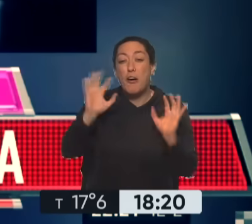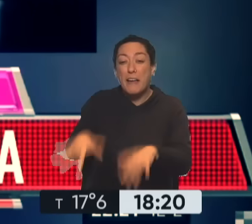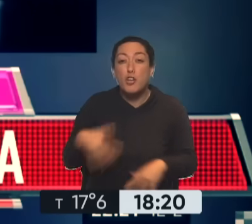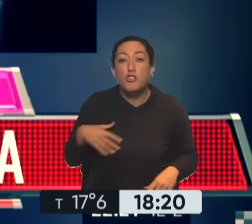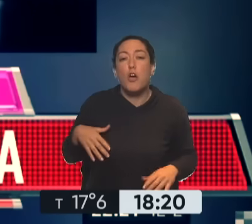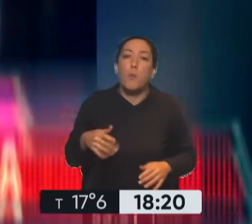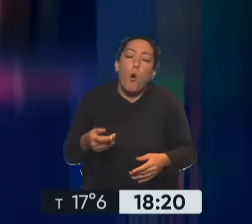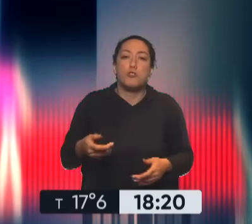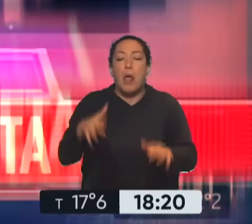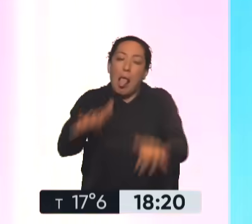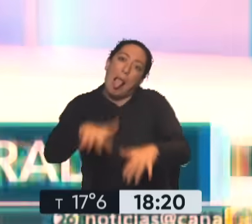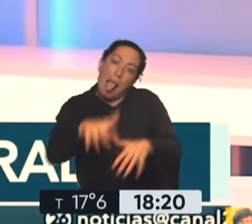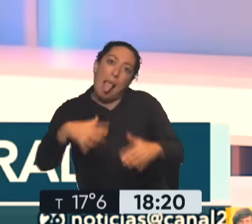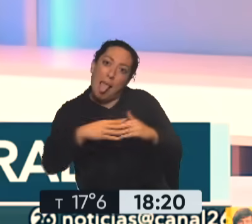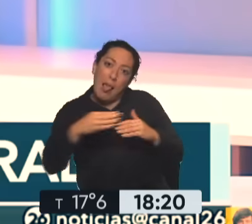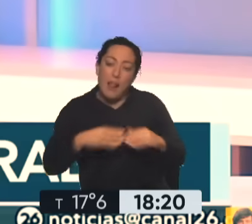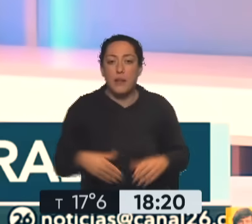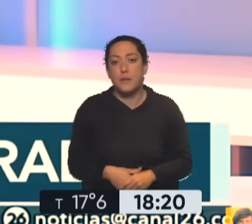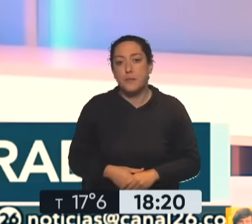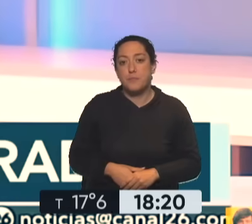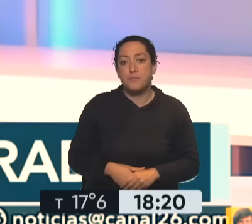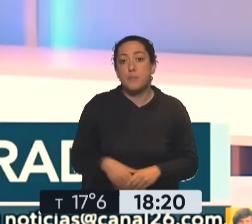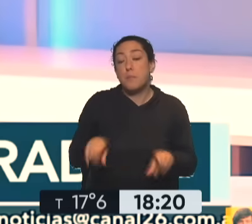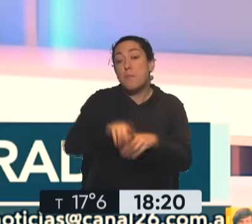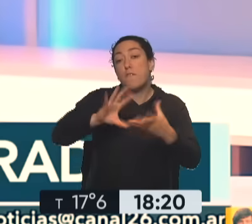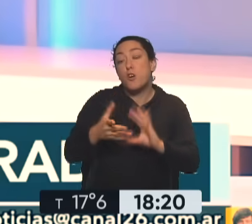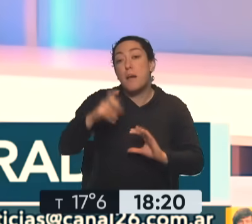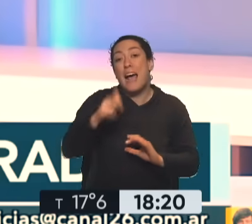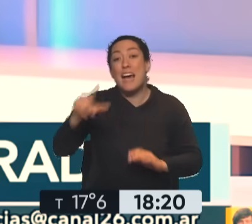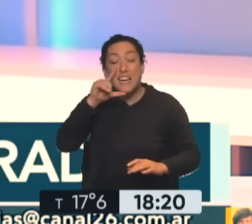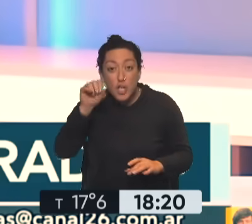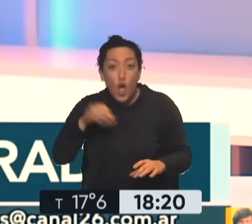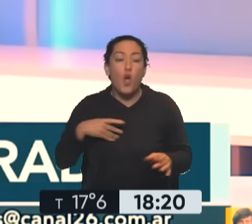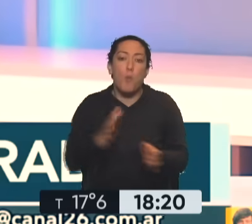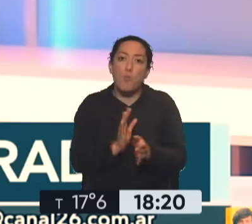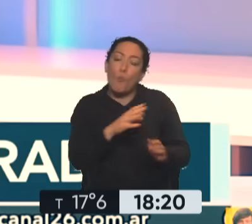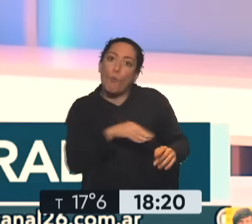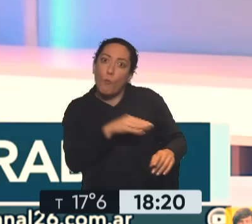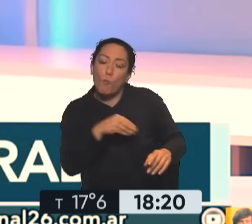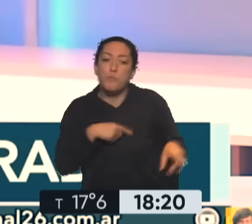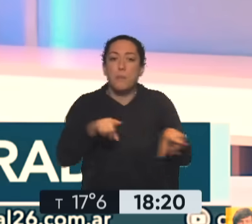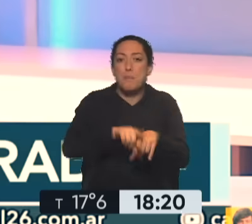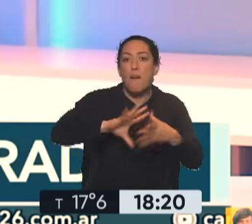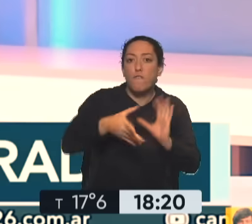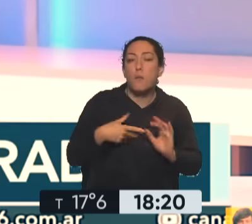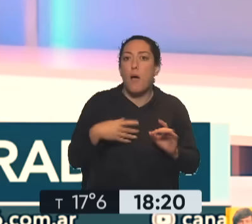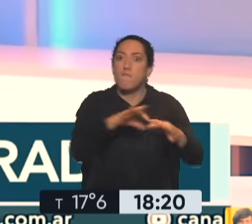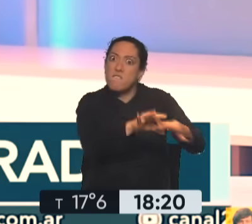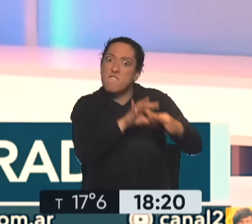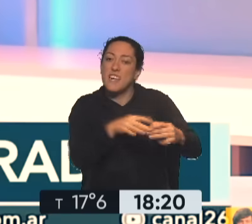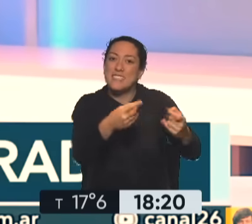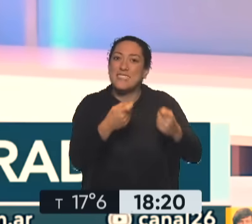arrastrado capaz de hacer cualquier cosa. Es un parásito como Garrió. Es, digamos, no sé, un parásito como Morales, un parásito como